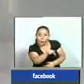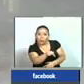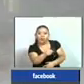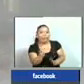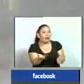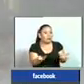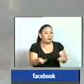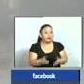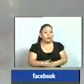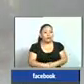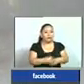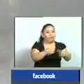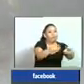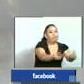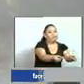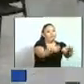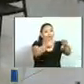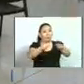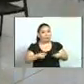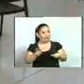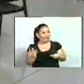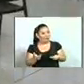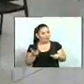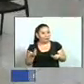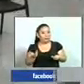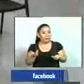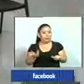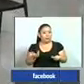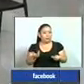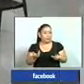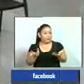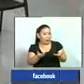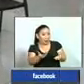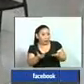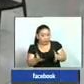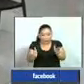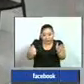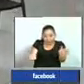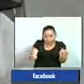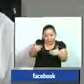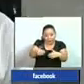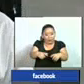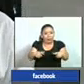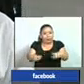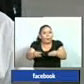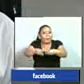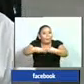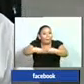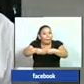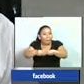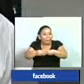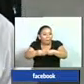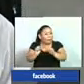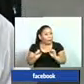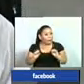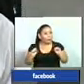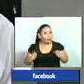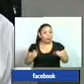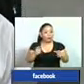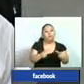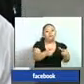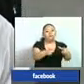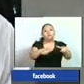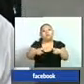entregan los alimentos en sus recipientes desechables para que los